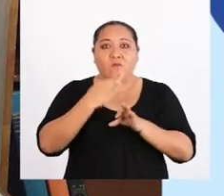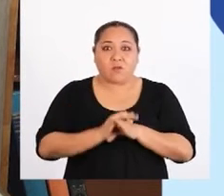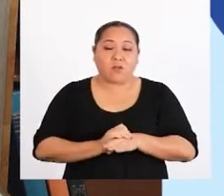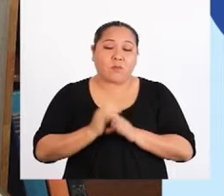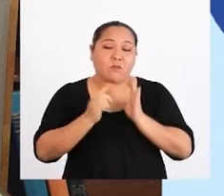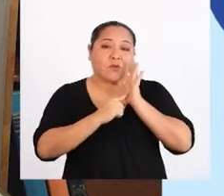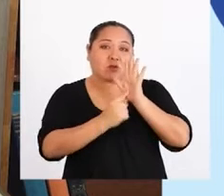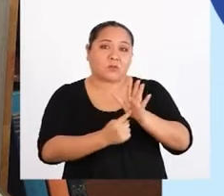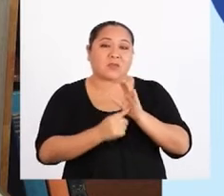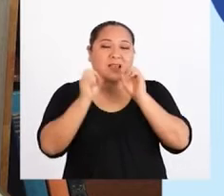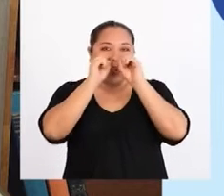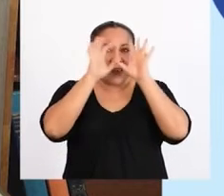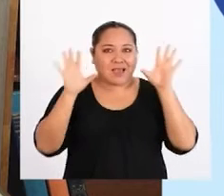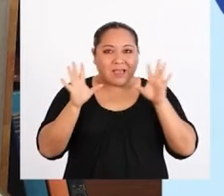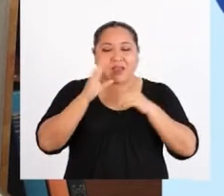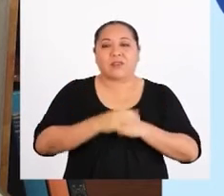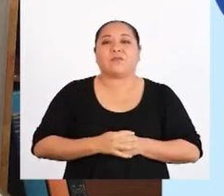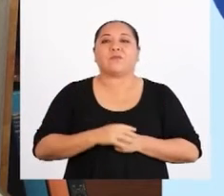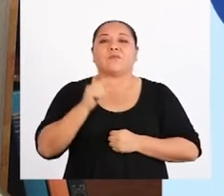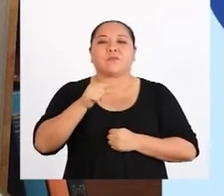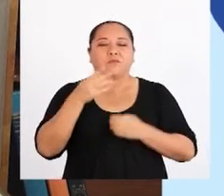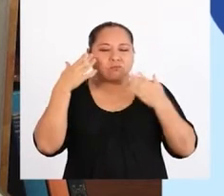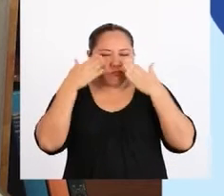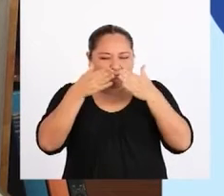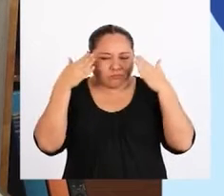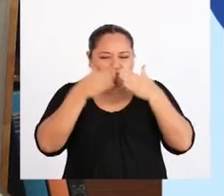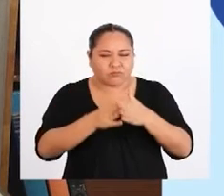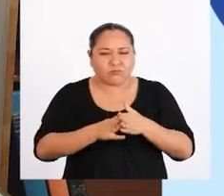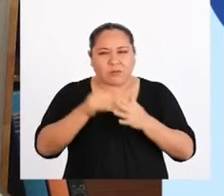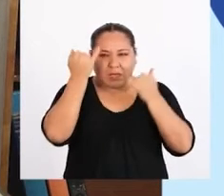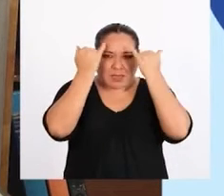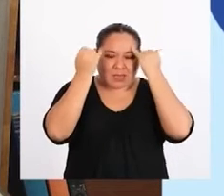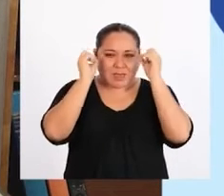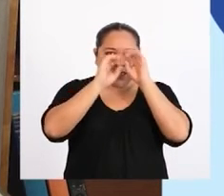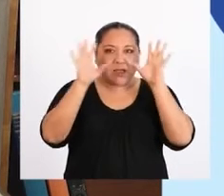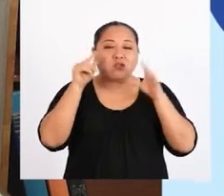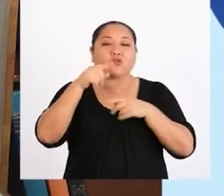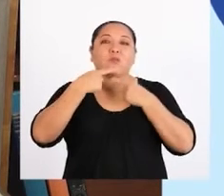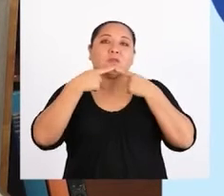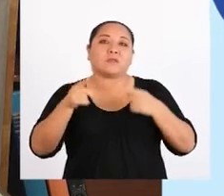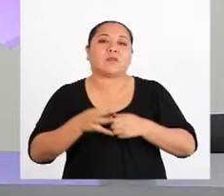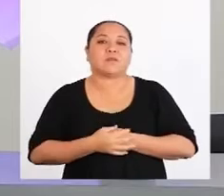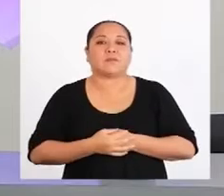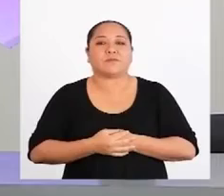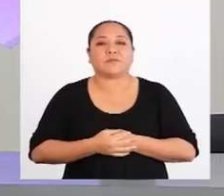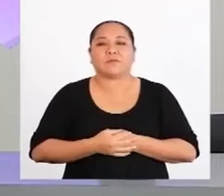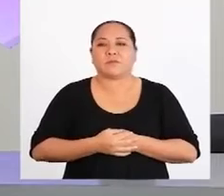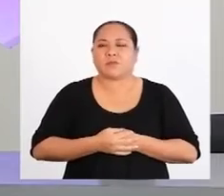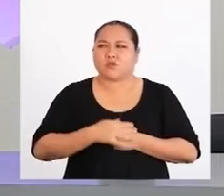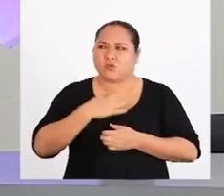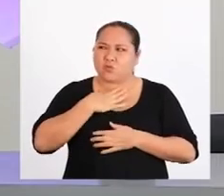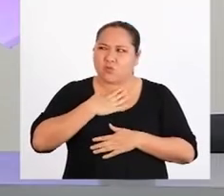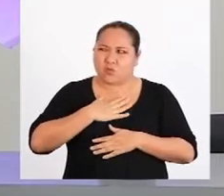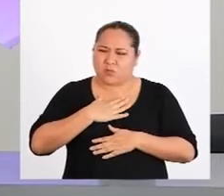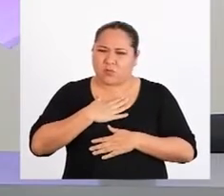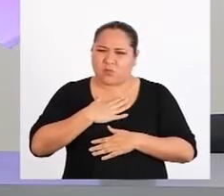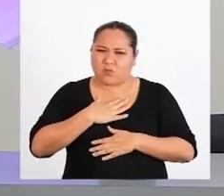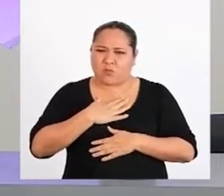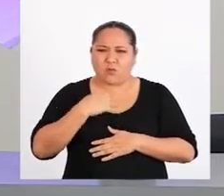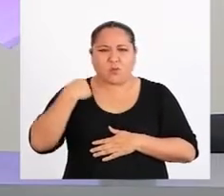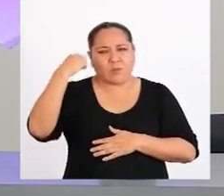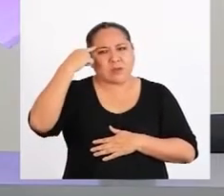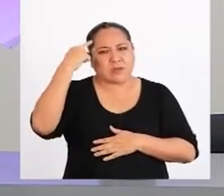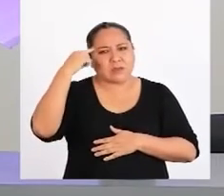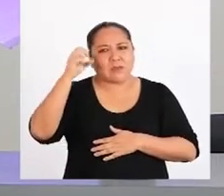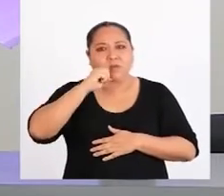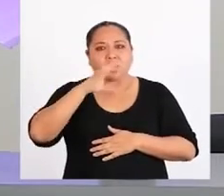manera expresar con claridad, precisión y elocuencia su mensaje. ¿Su cuerpo? Pensé